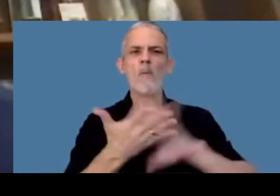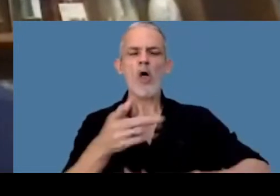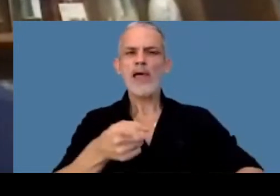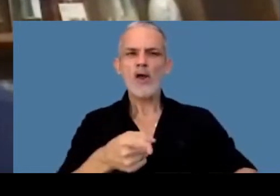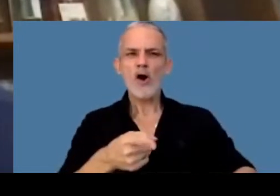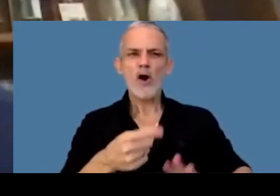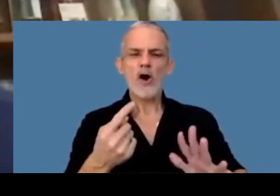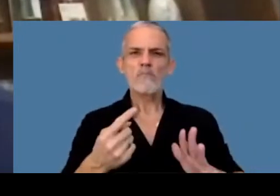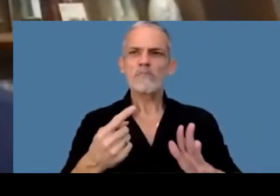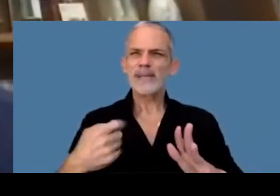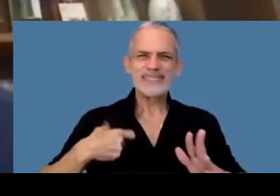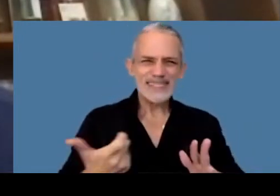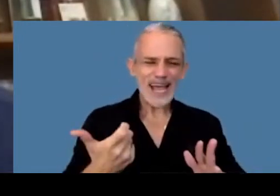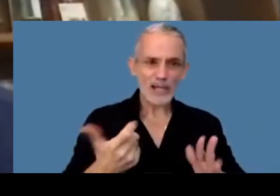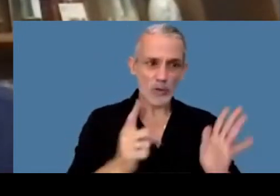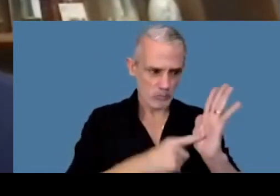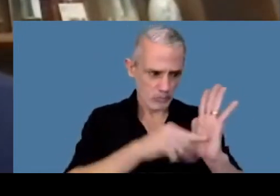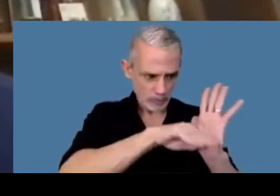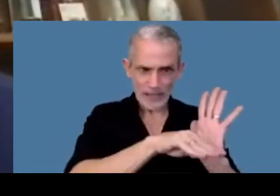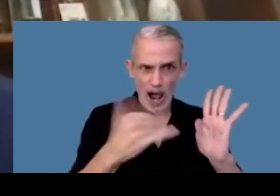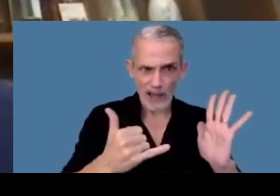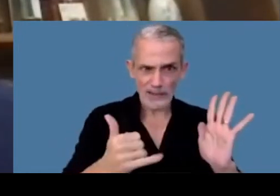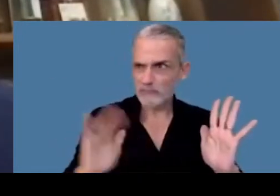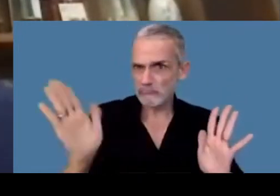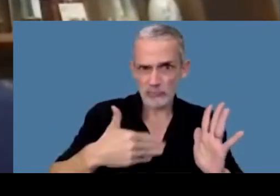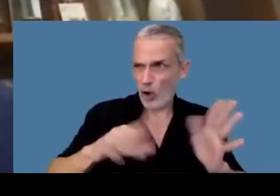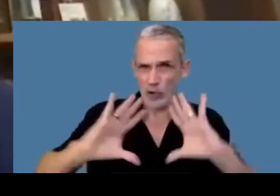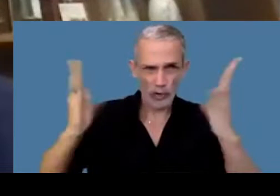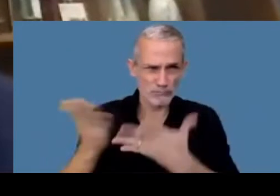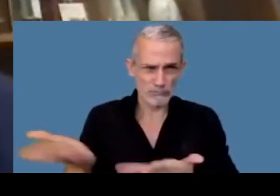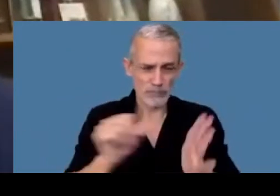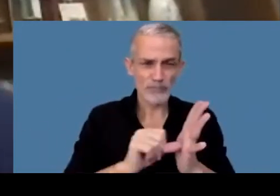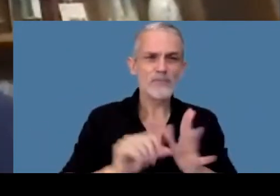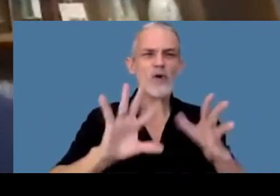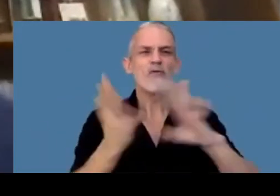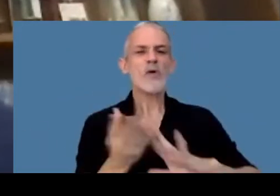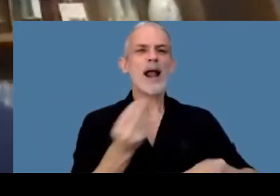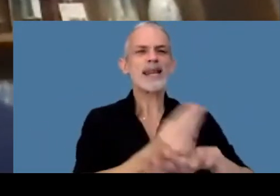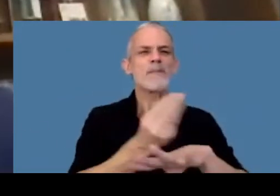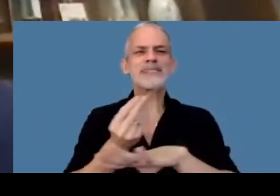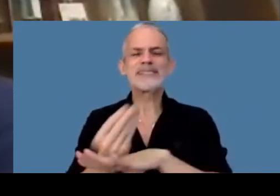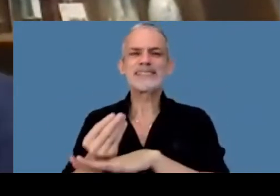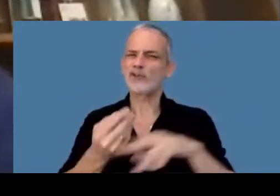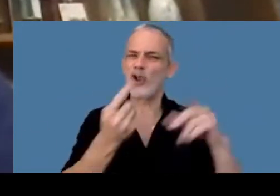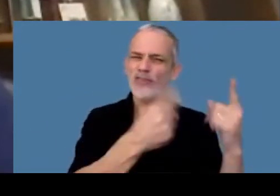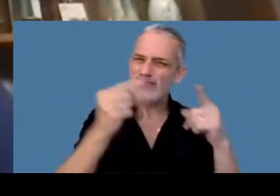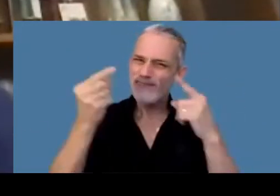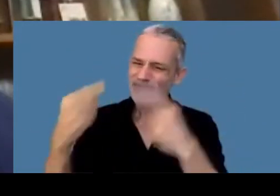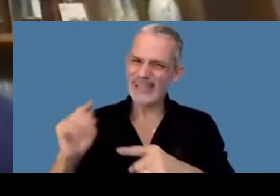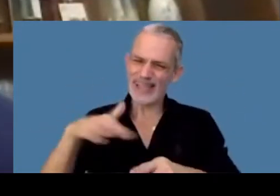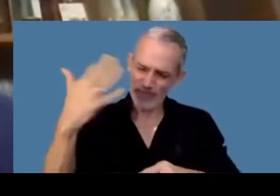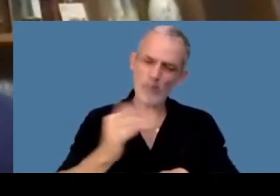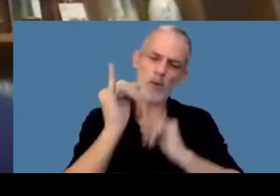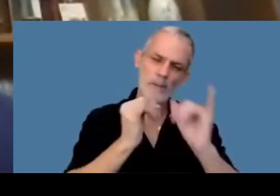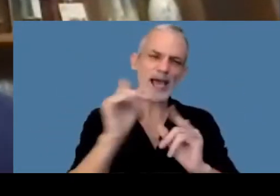reglamentados en todos lados. Y los criterios de representación varían muchísimo. Después vamos a hablar de algunos de